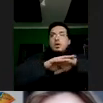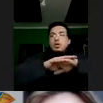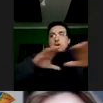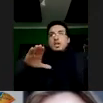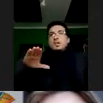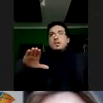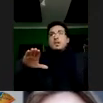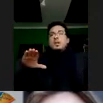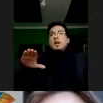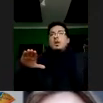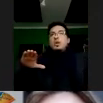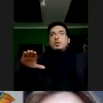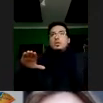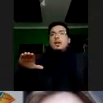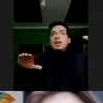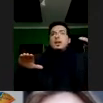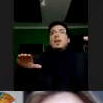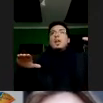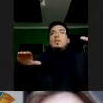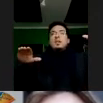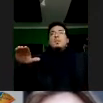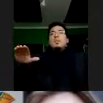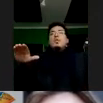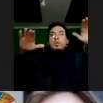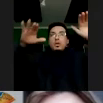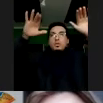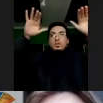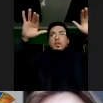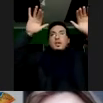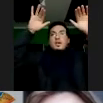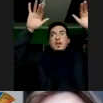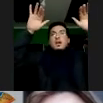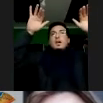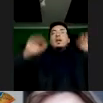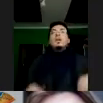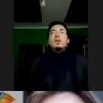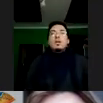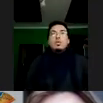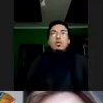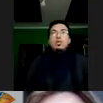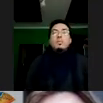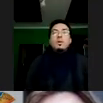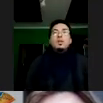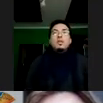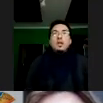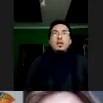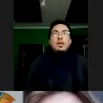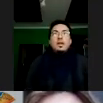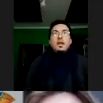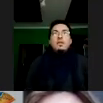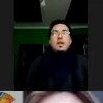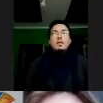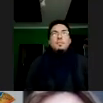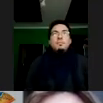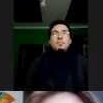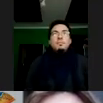concepto del corte que se hace de manera horizontal en la vivienda para yo poder conocer desde arriba todos los elementos que están en